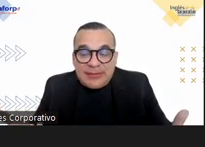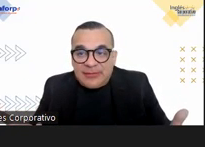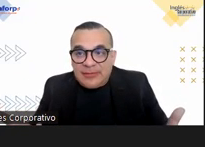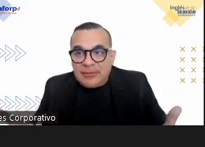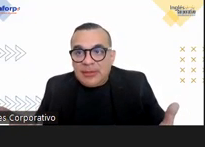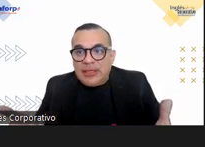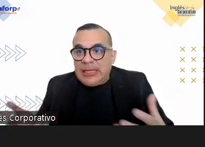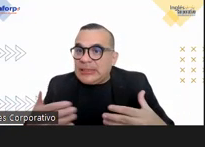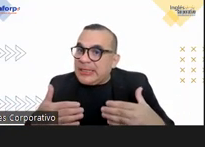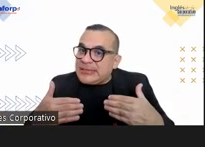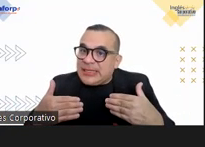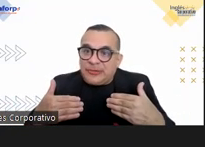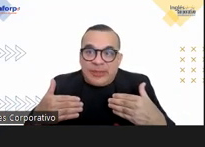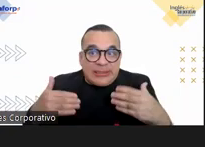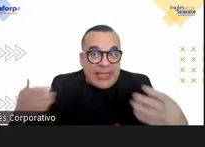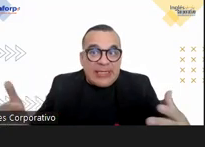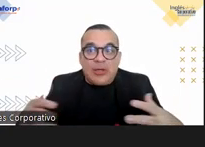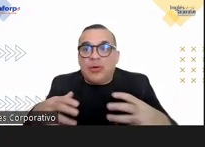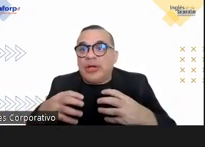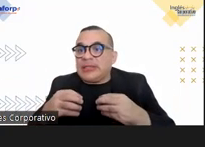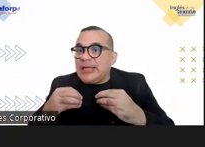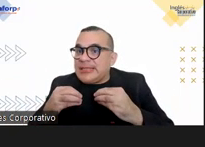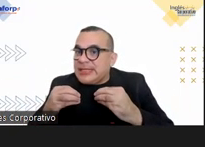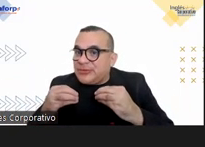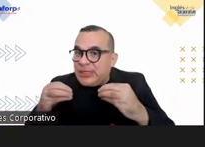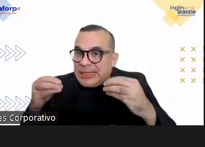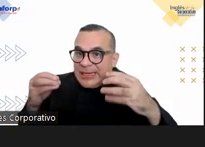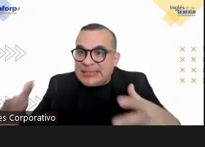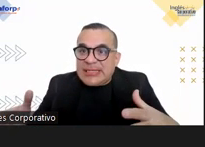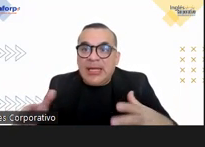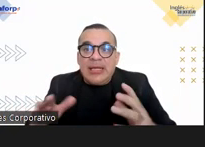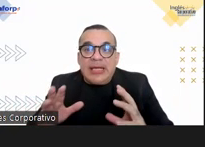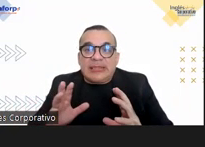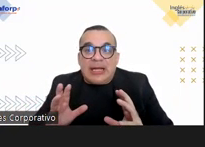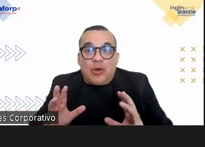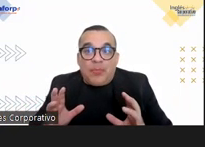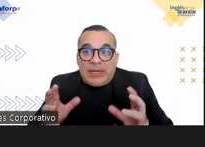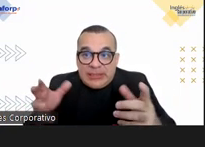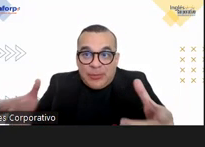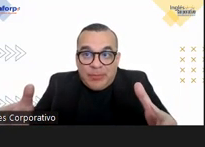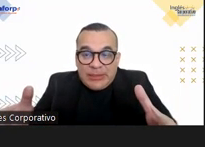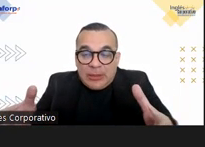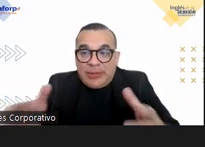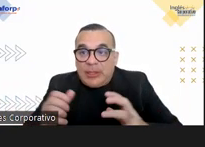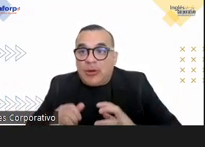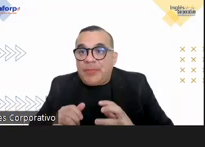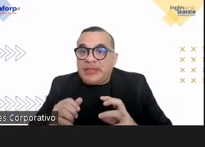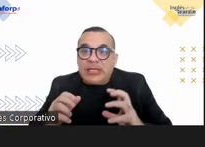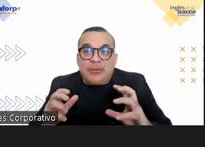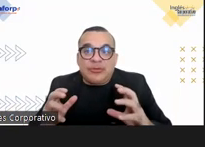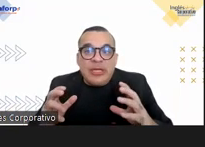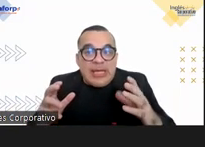de ventas. Entra en este caso el técnico, entra en este caso el analista, entra los operativos, los